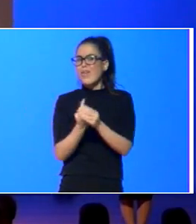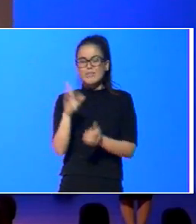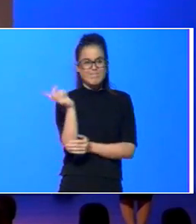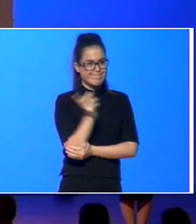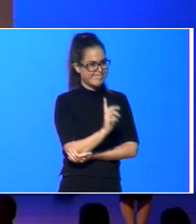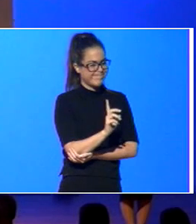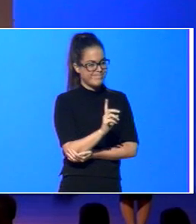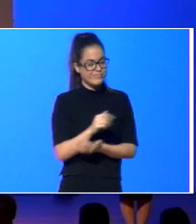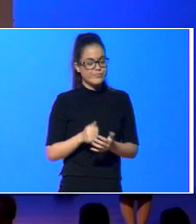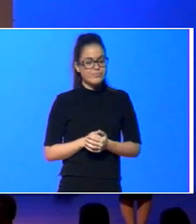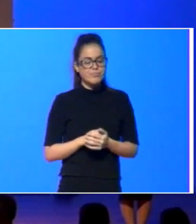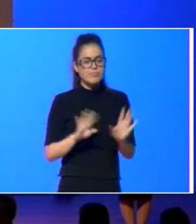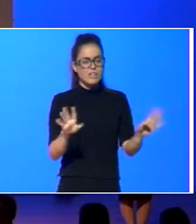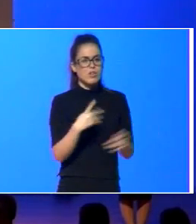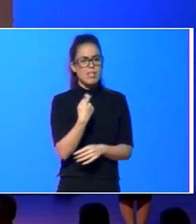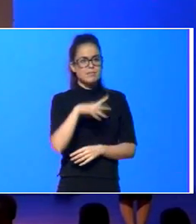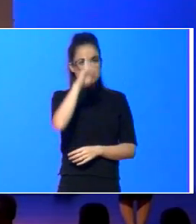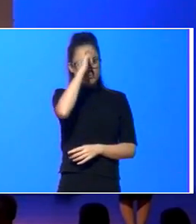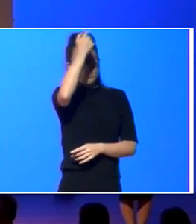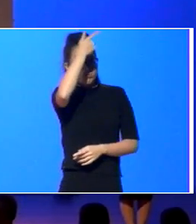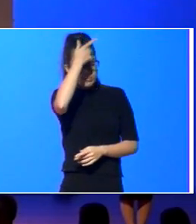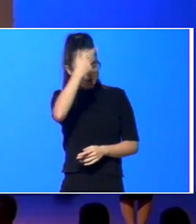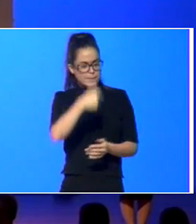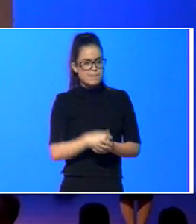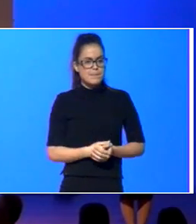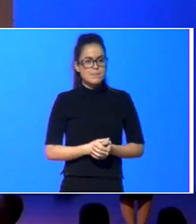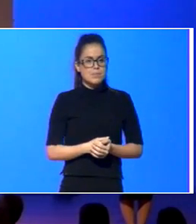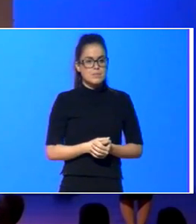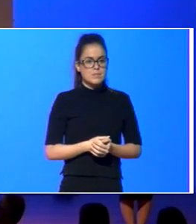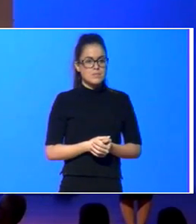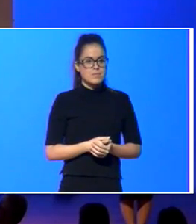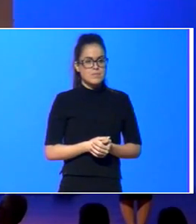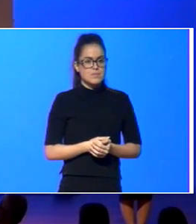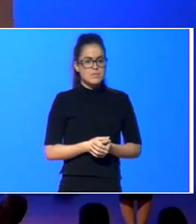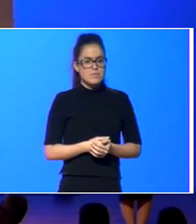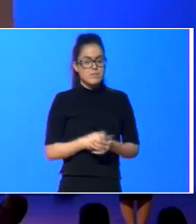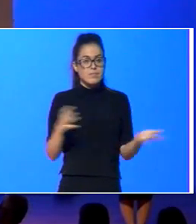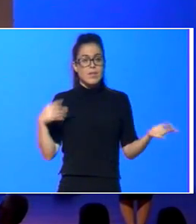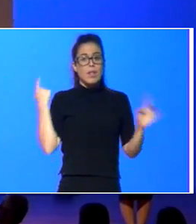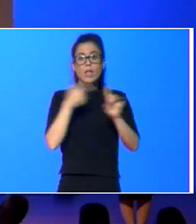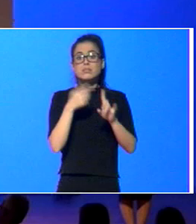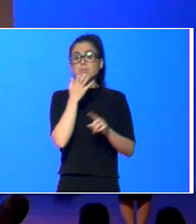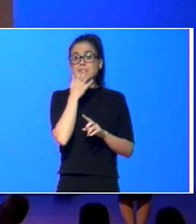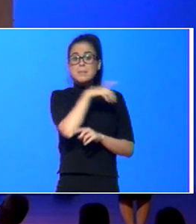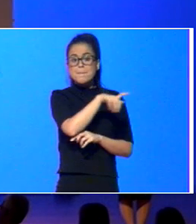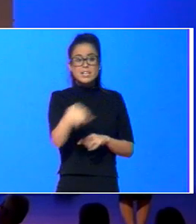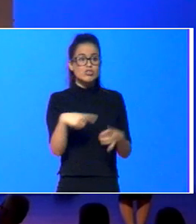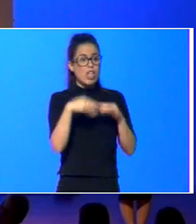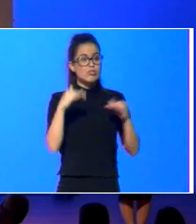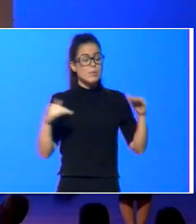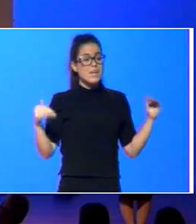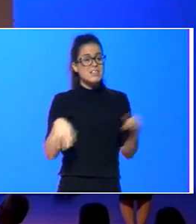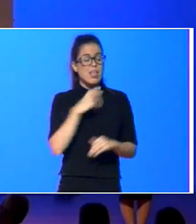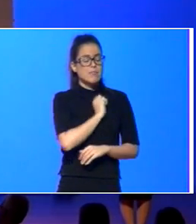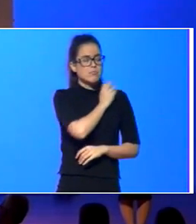es necesario un cambio de mentalidad para poder hacer que las personas con diversidad funcional, independientemente de cuáles